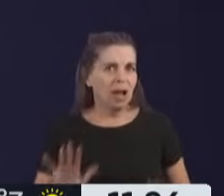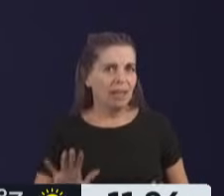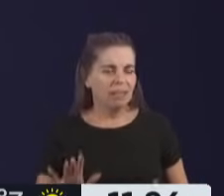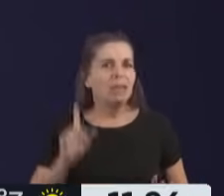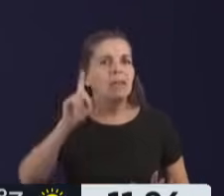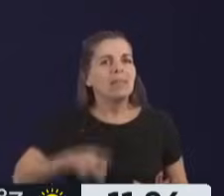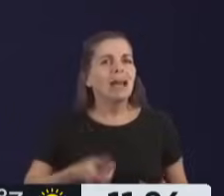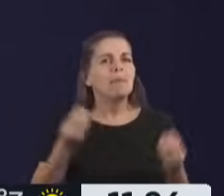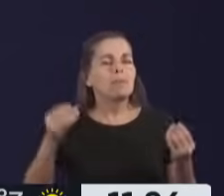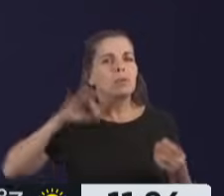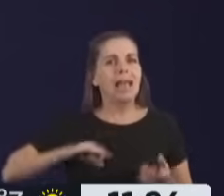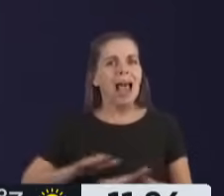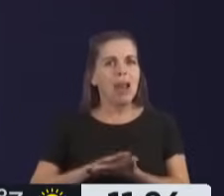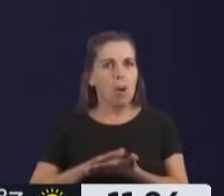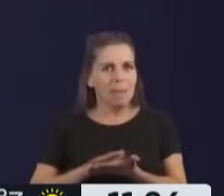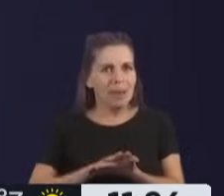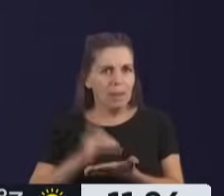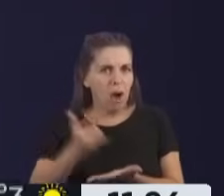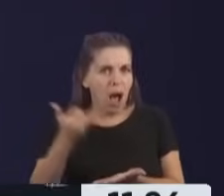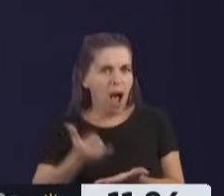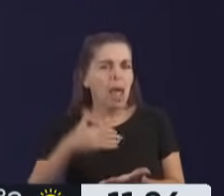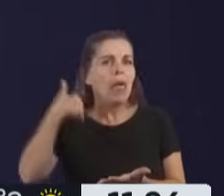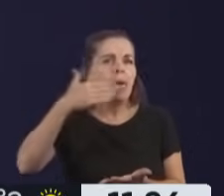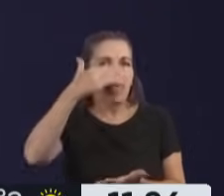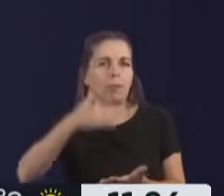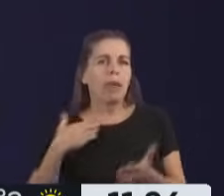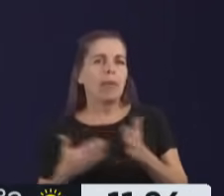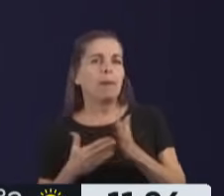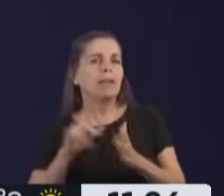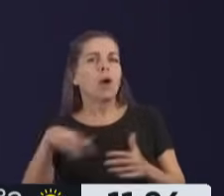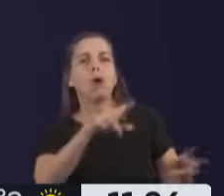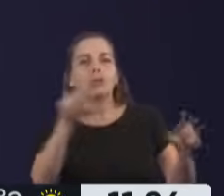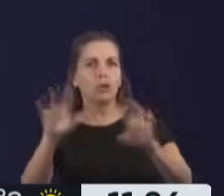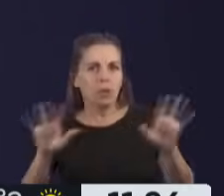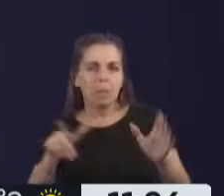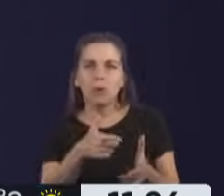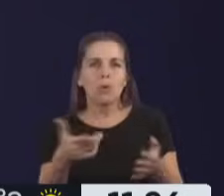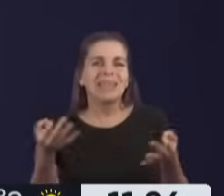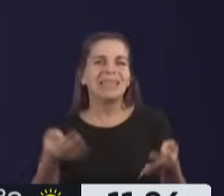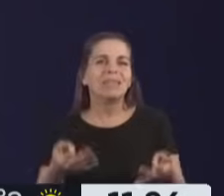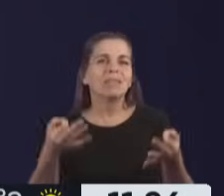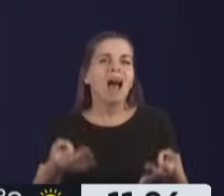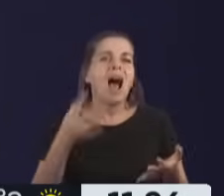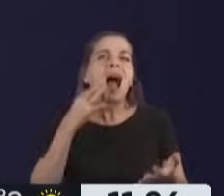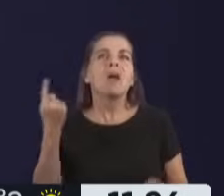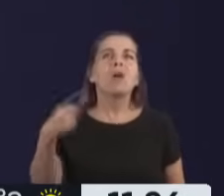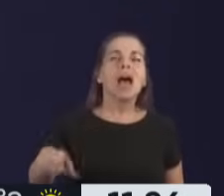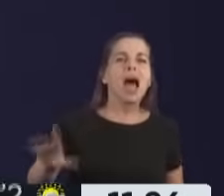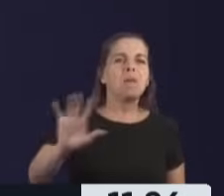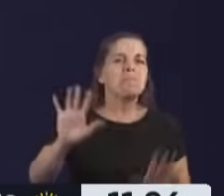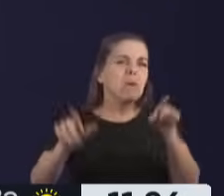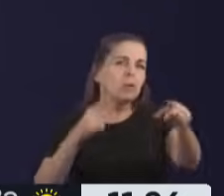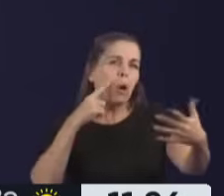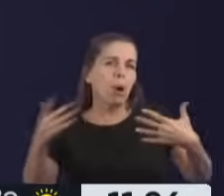además aparte porque el salario mínimo, bueno, obviamente tiene implicancias después en otras cuestiones, pero no hay nada, digamos, extraño. Vos me lo comparás con las